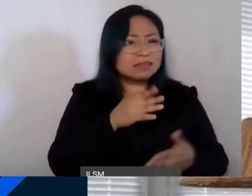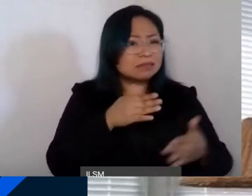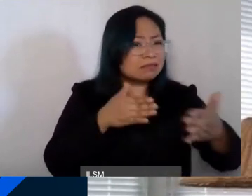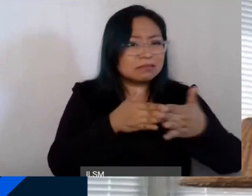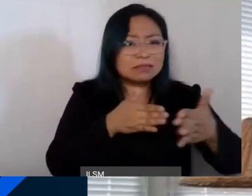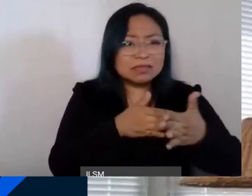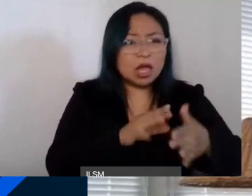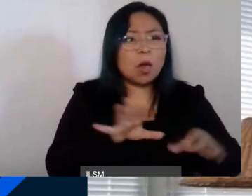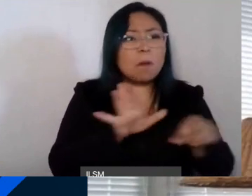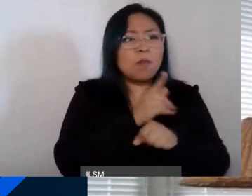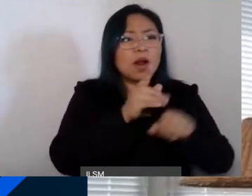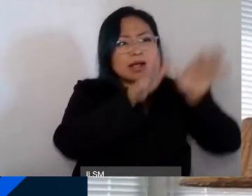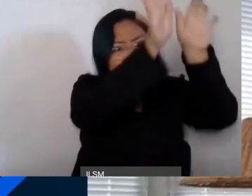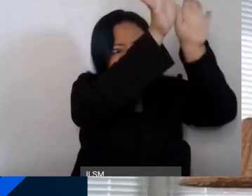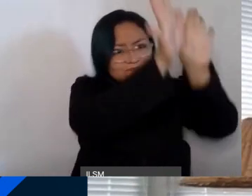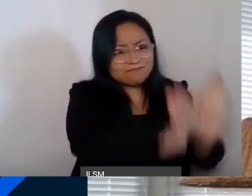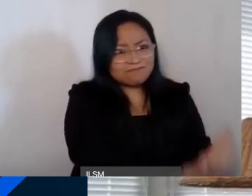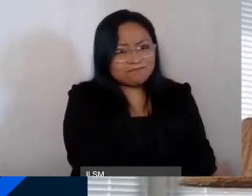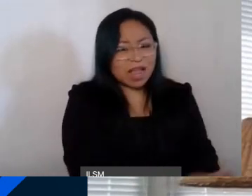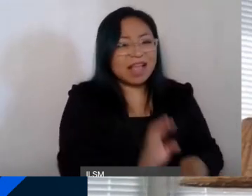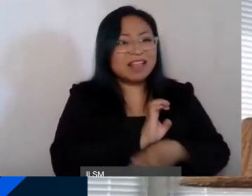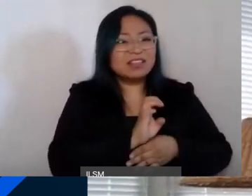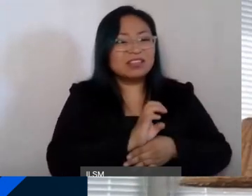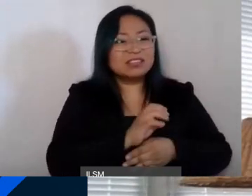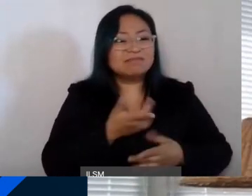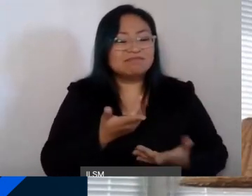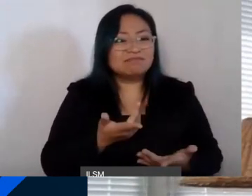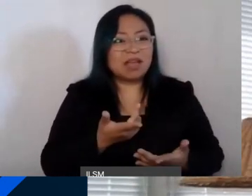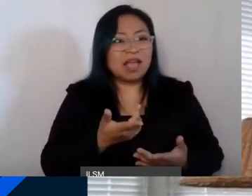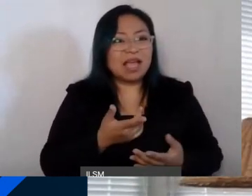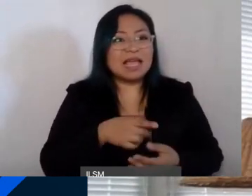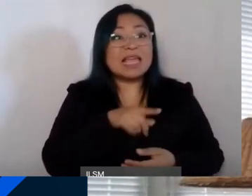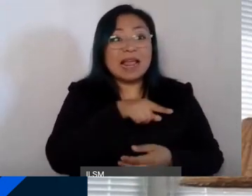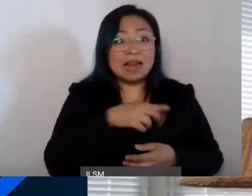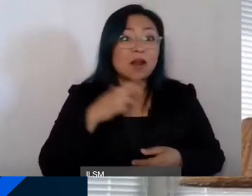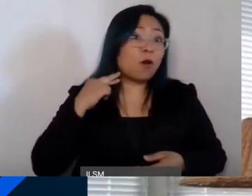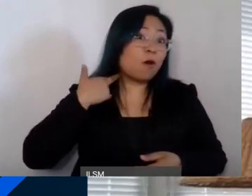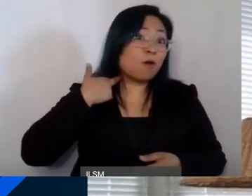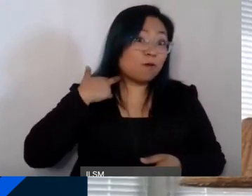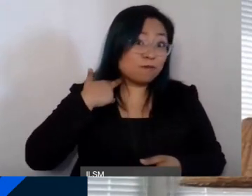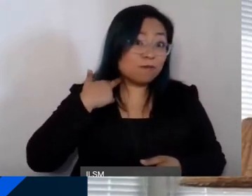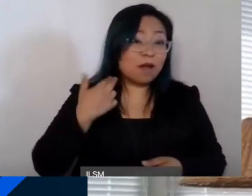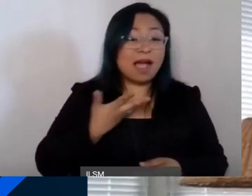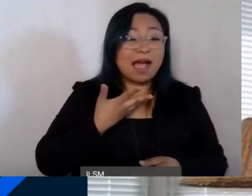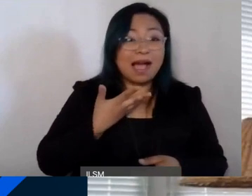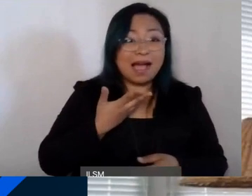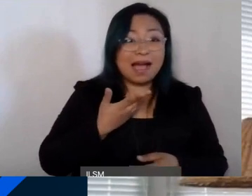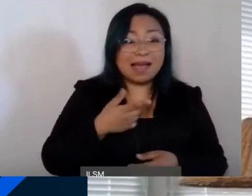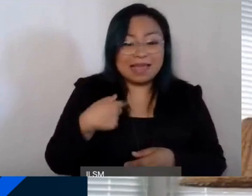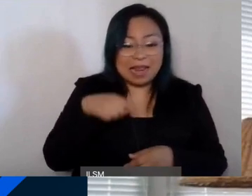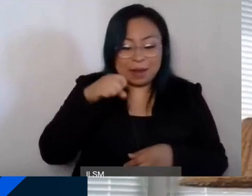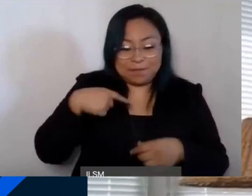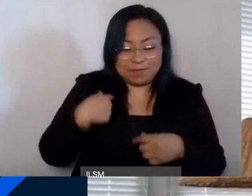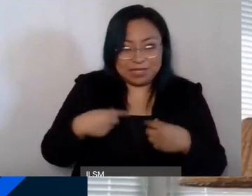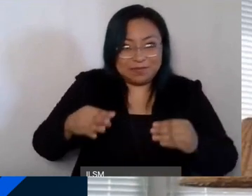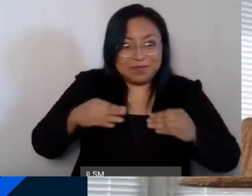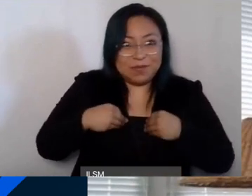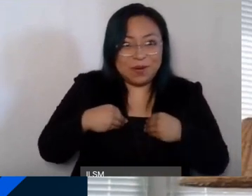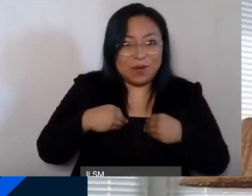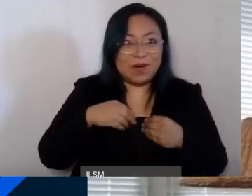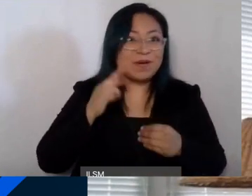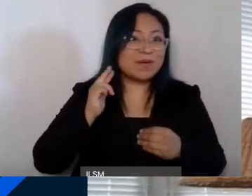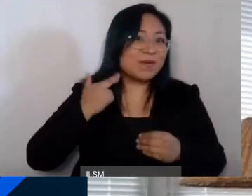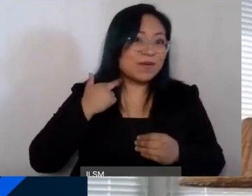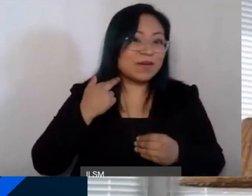cristal el robot tiene un motor de propulsión pegado al mismo robot que